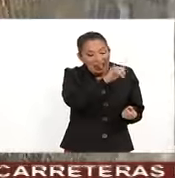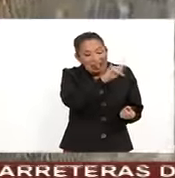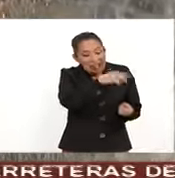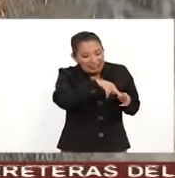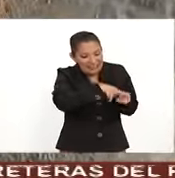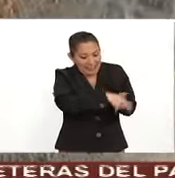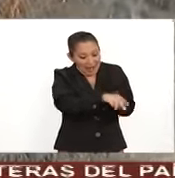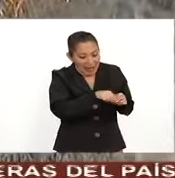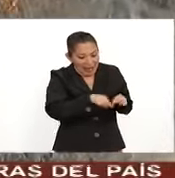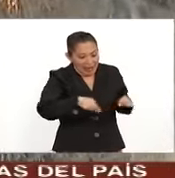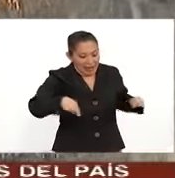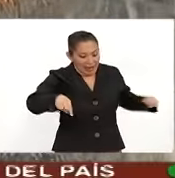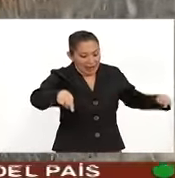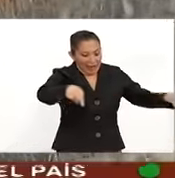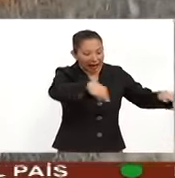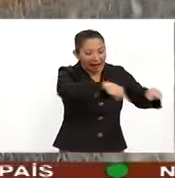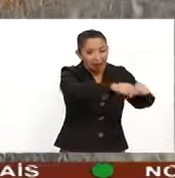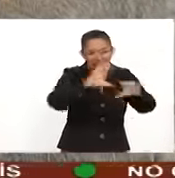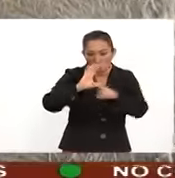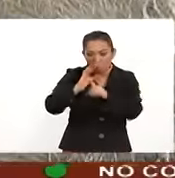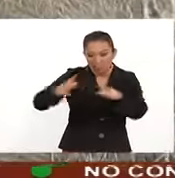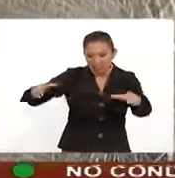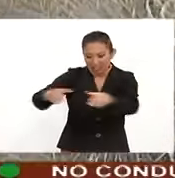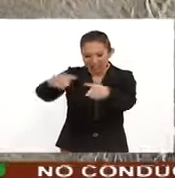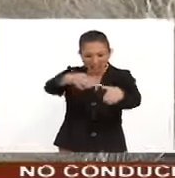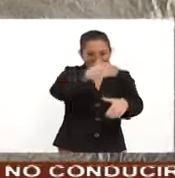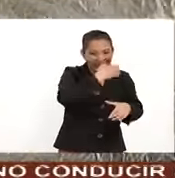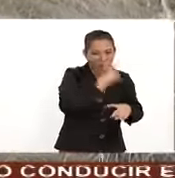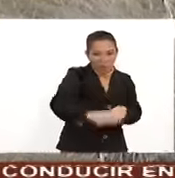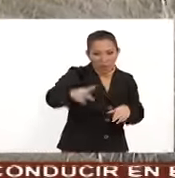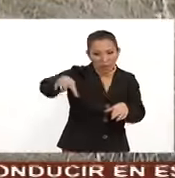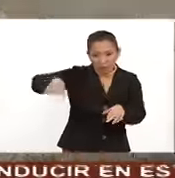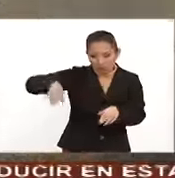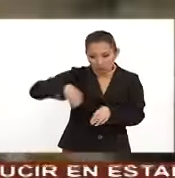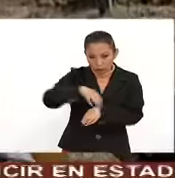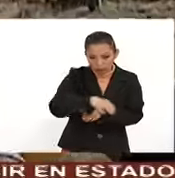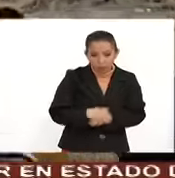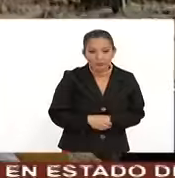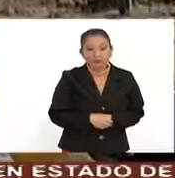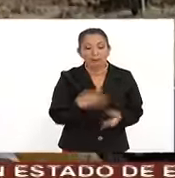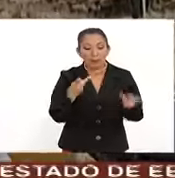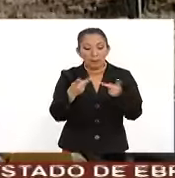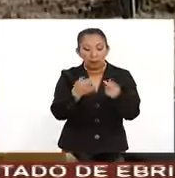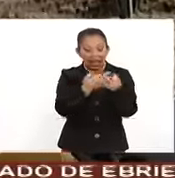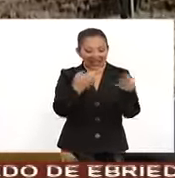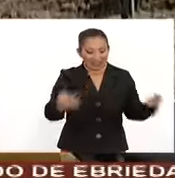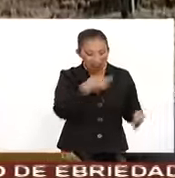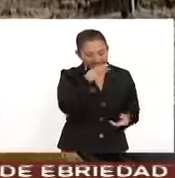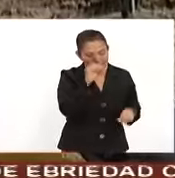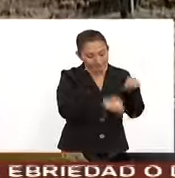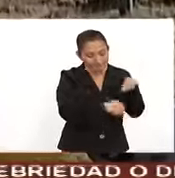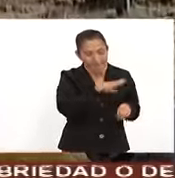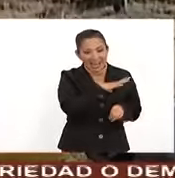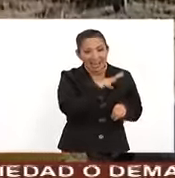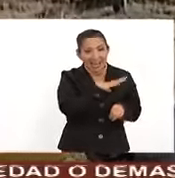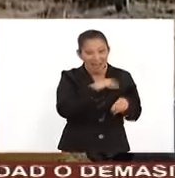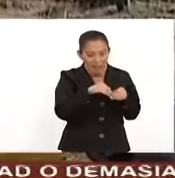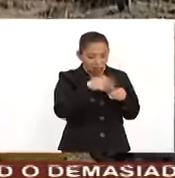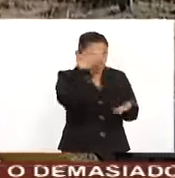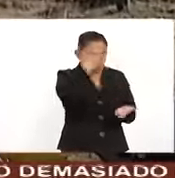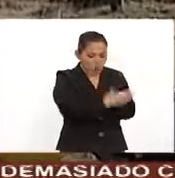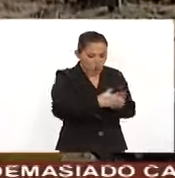con la ayuda de brigadistas de las comunidades de San Miguel y Santo Tomás del Ajusco. Se prepara el terreno, significa que hay que